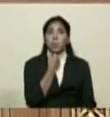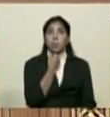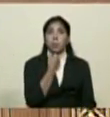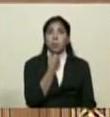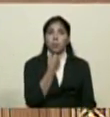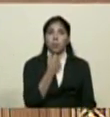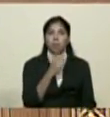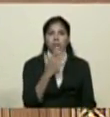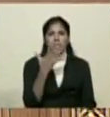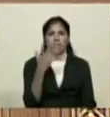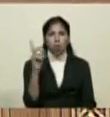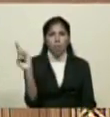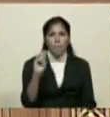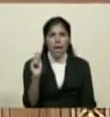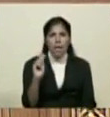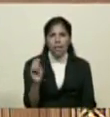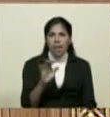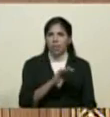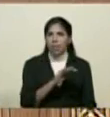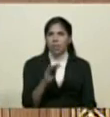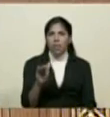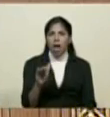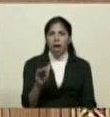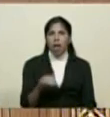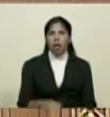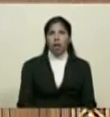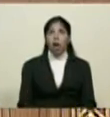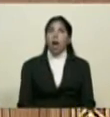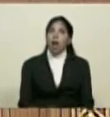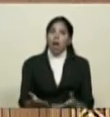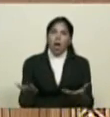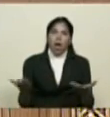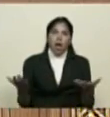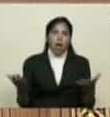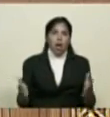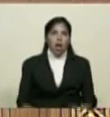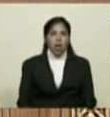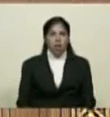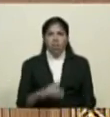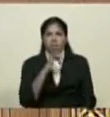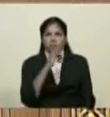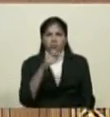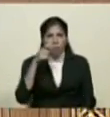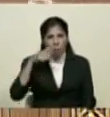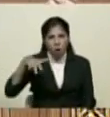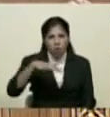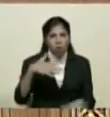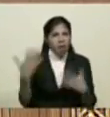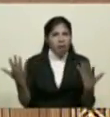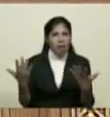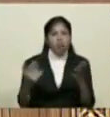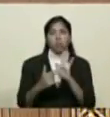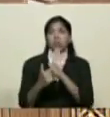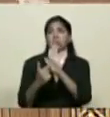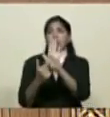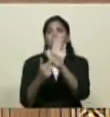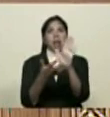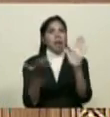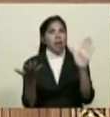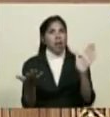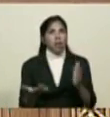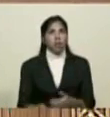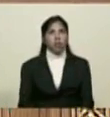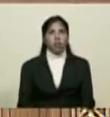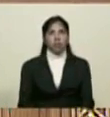6 meses, 5 meses, claro. Si era un cartel de extorsión, ¿para qué? ¿Qué vas a informarle a la gente? Ah, se puso a hablar fue cuando